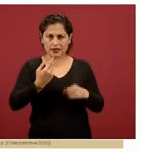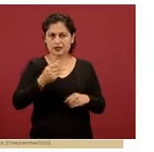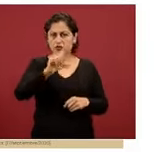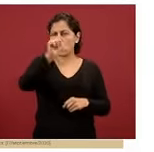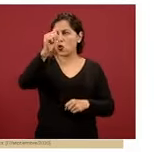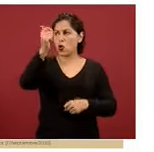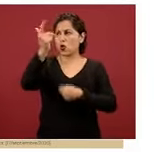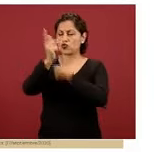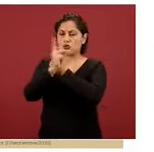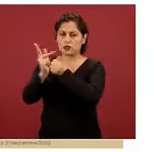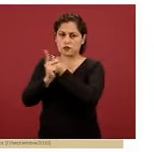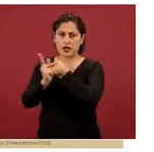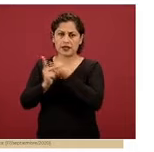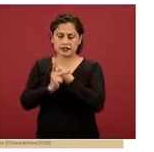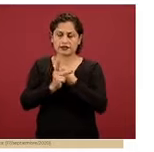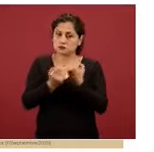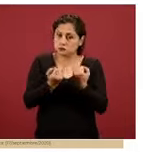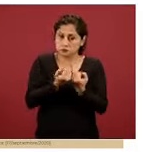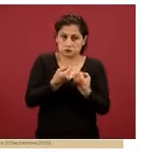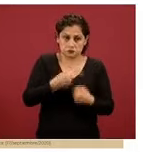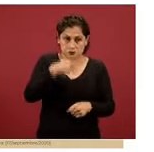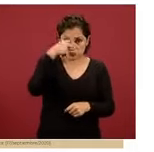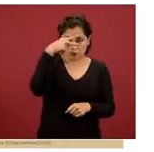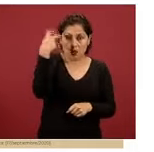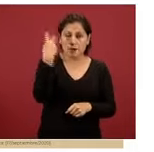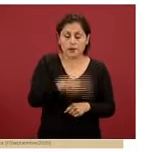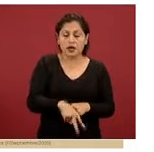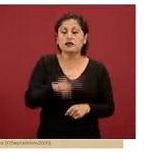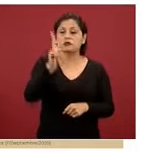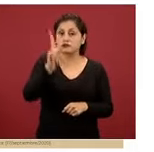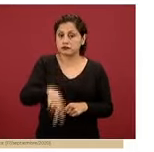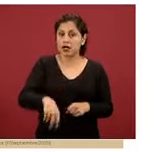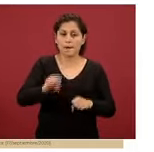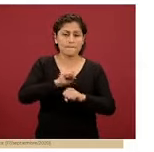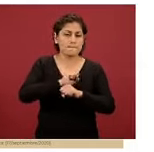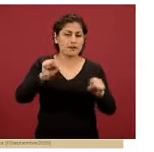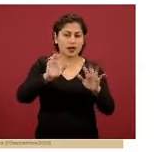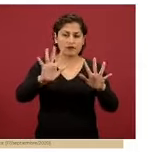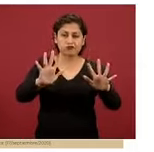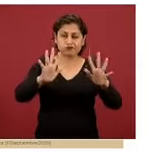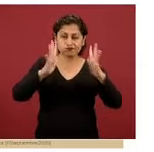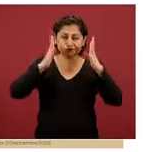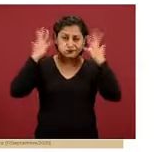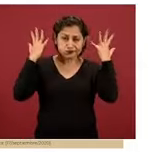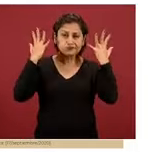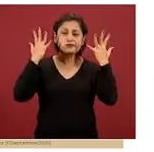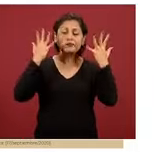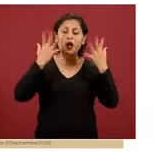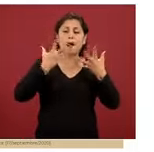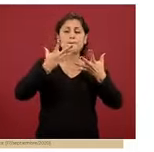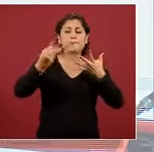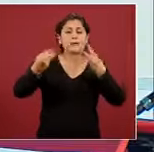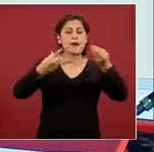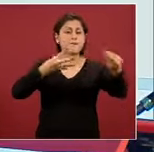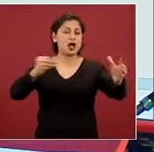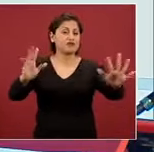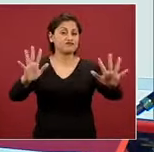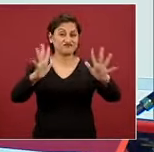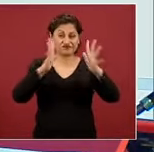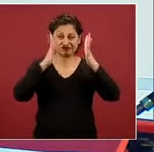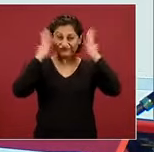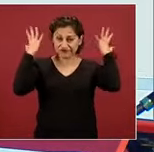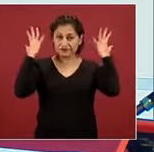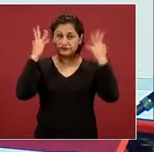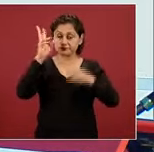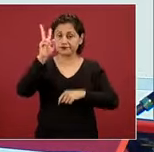otros países, incluido México, fue una epidemia explosiva. Es decir, hubo una propagación